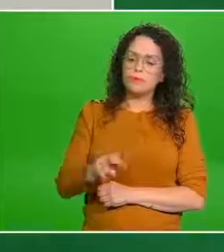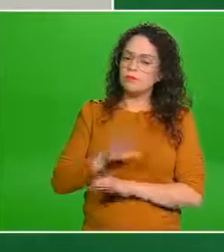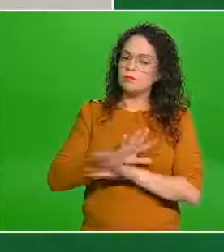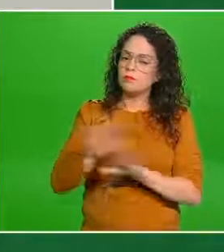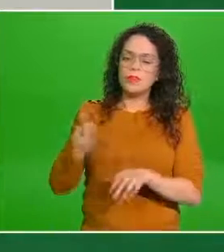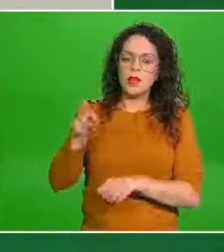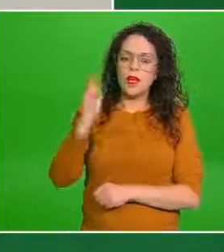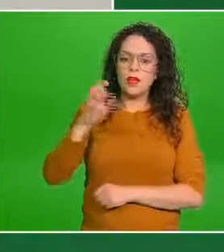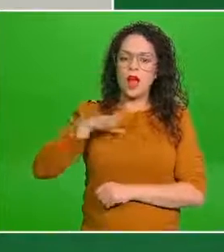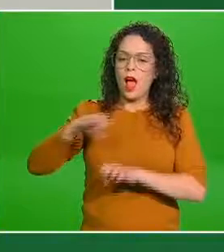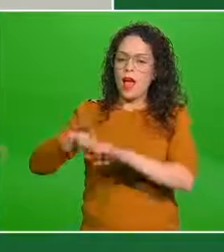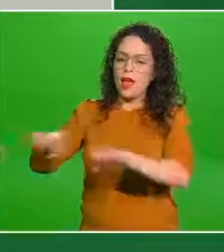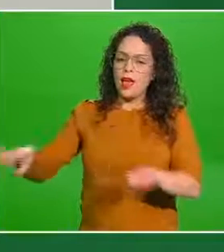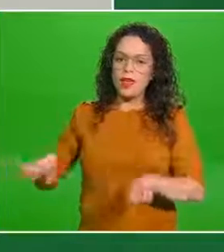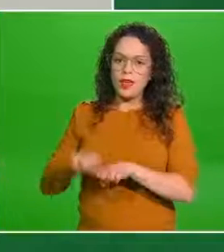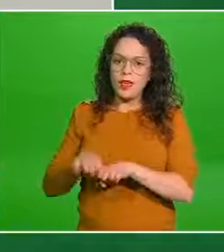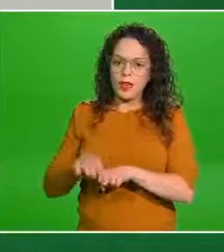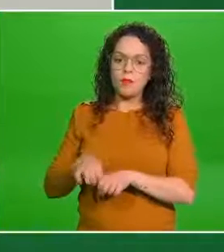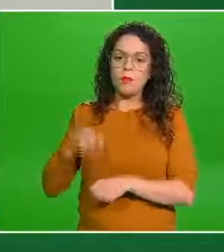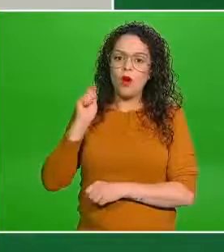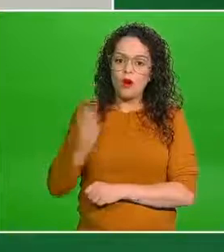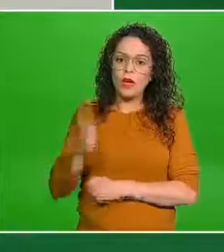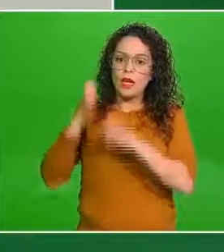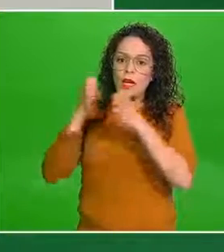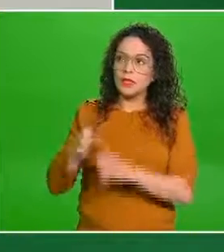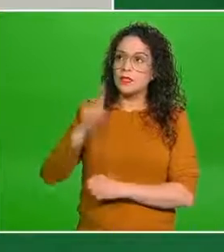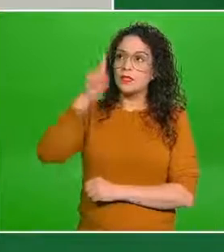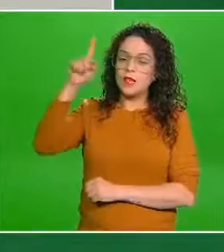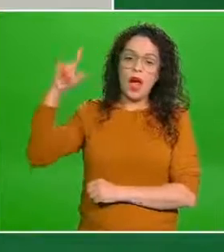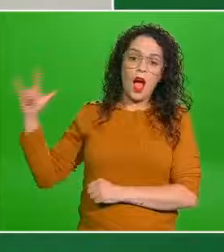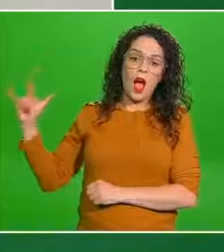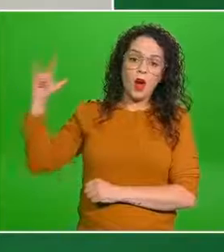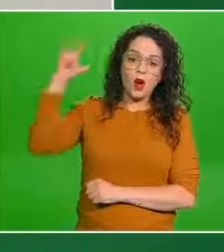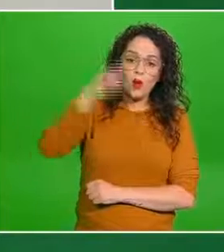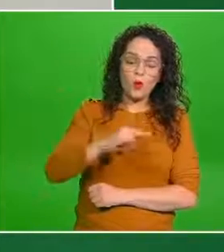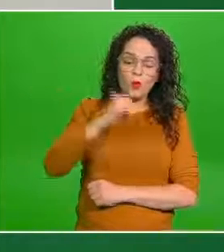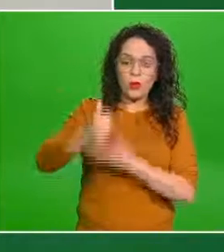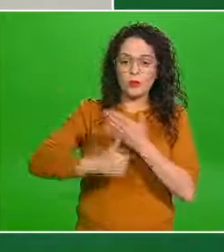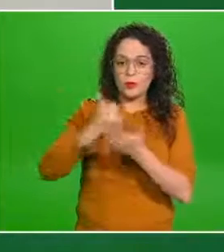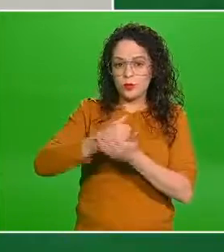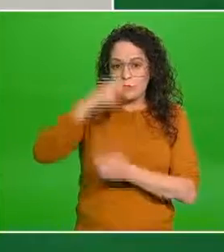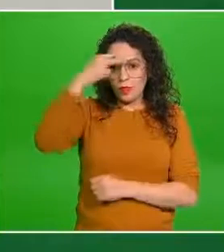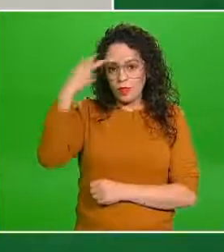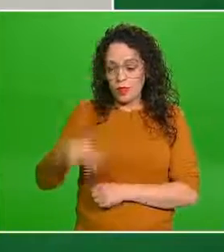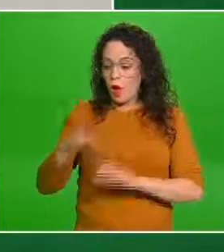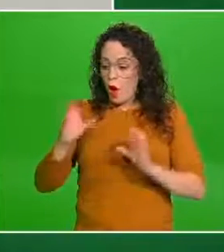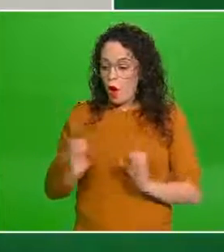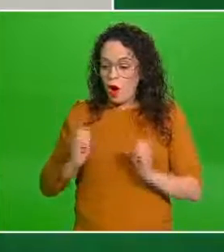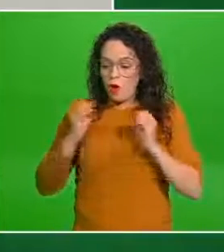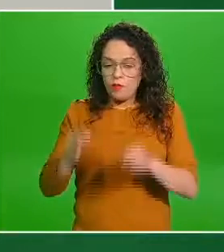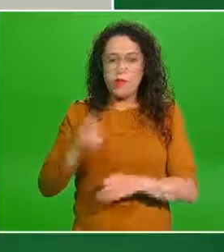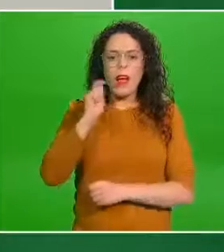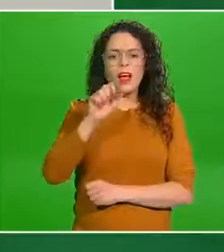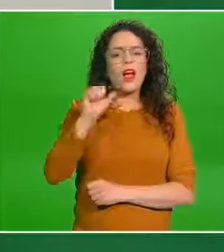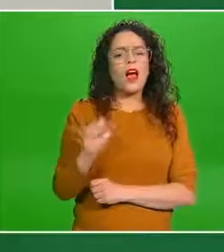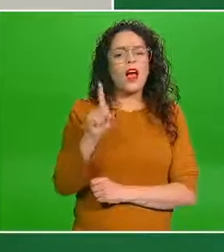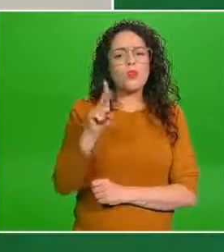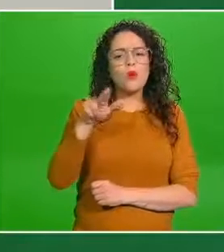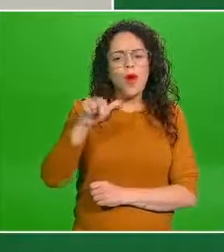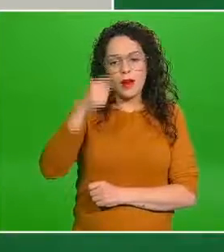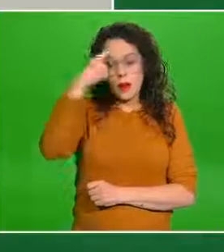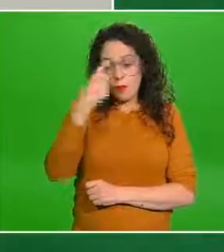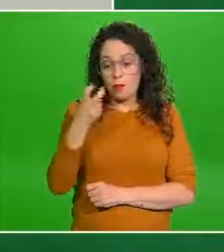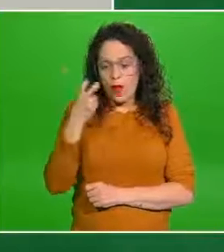digamos, al igual que Sencilla, en el Aeropuerto Internacional de la Ciudad de México, en las oficinas específicas de aduanas y donde se realiza todo